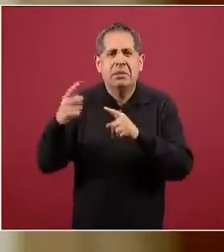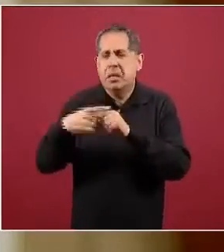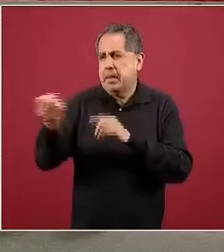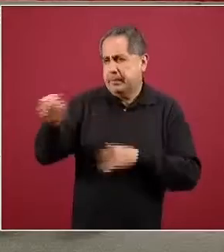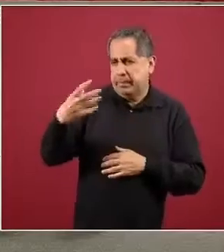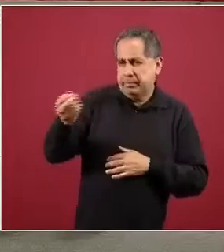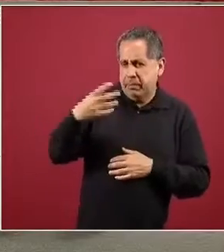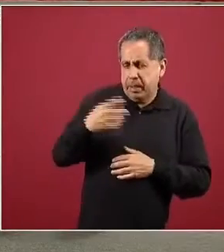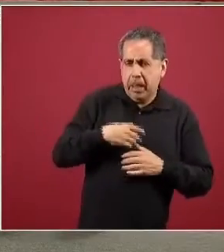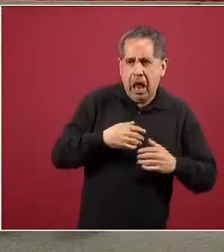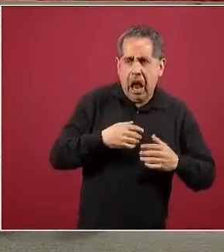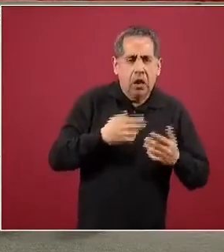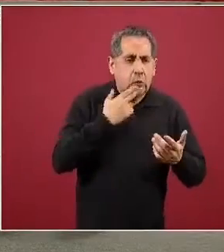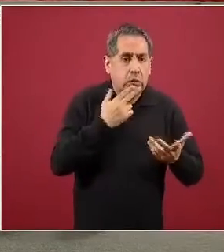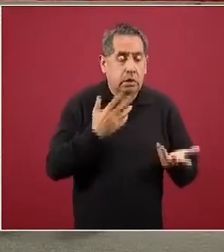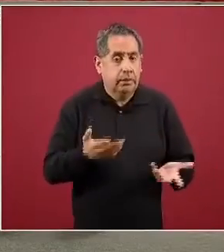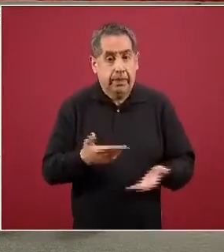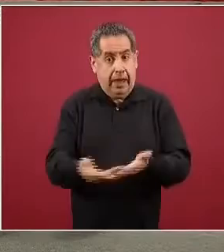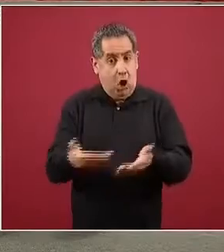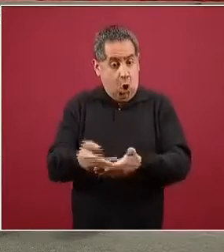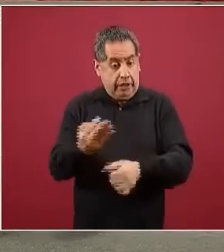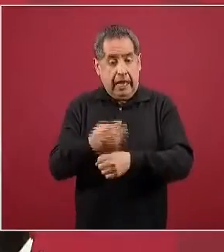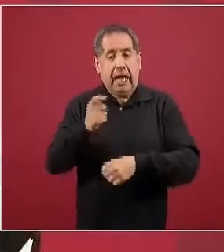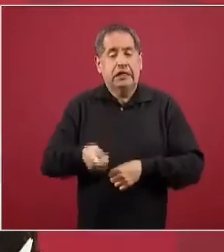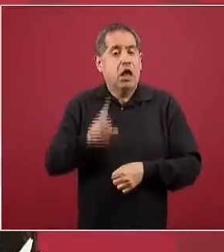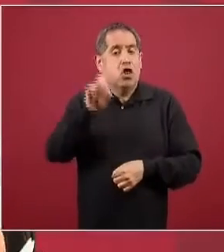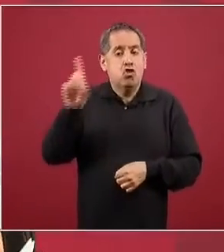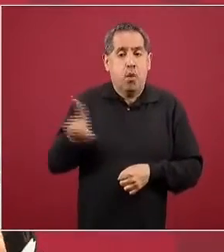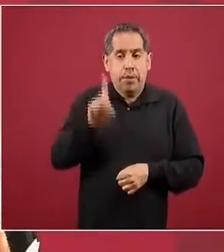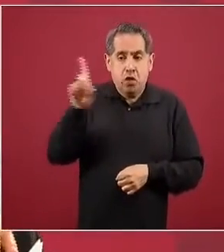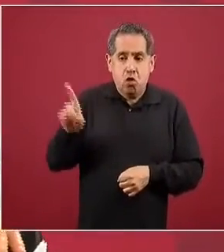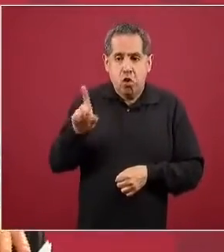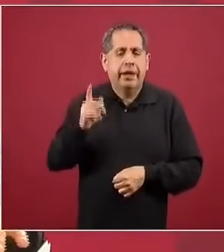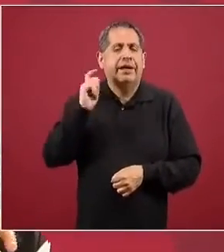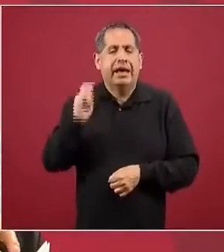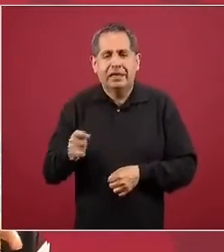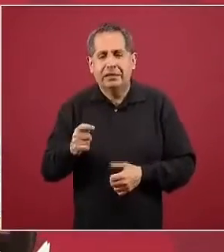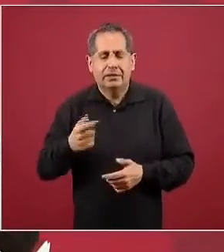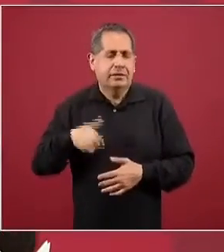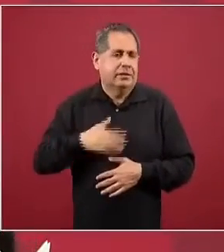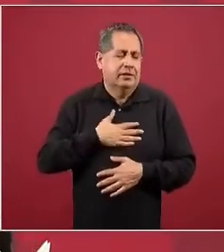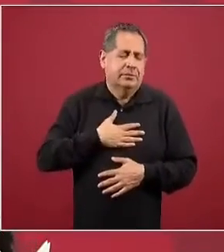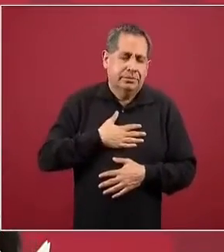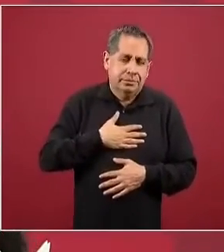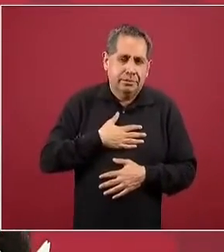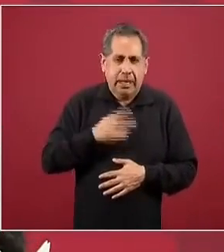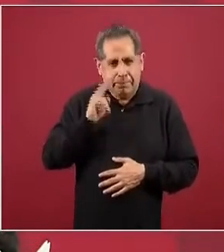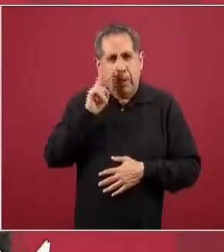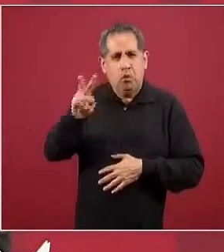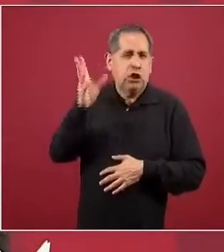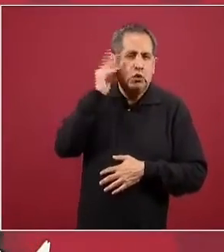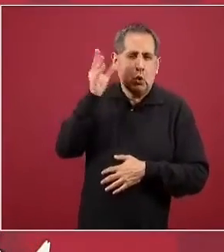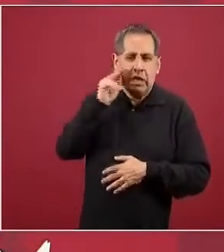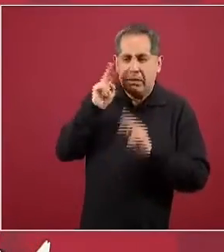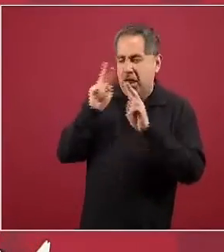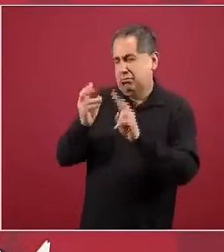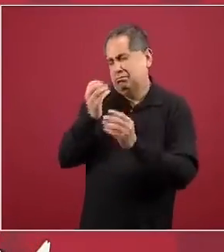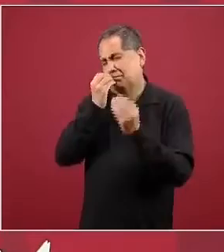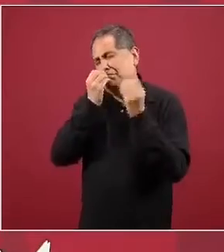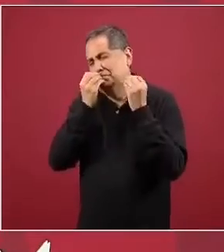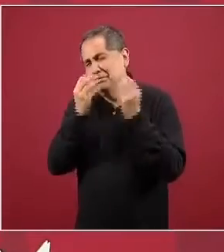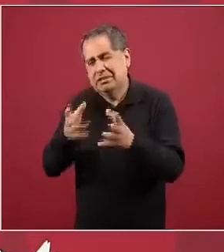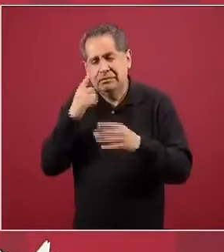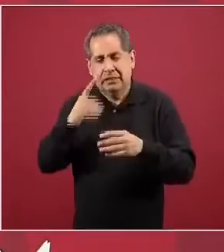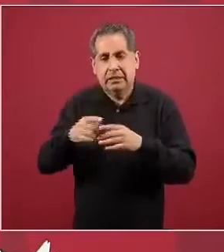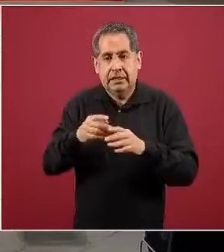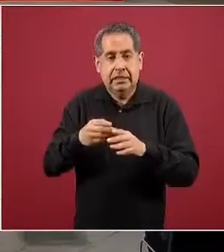yo quisiera, como es domingo, pues que gocemos un poco de algo que grabaron estos muchachos